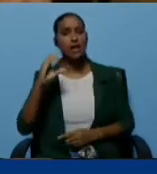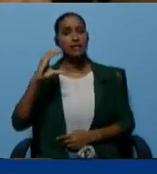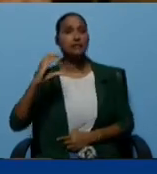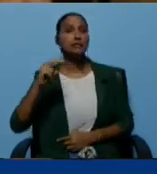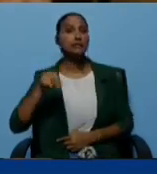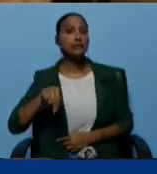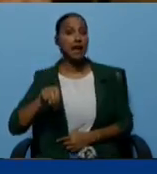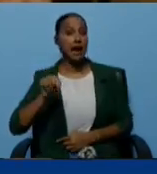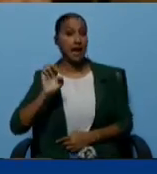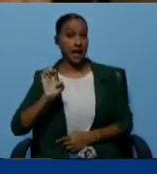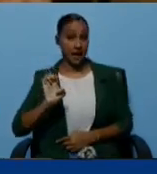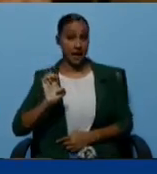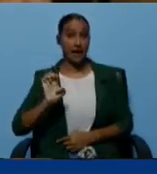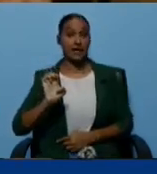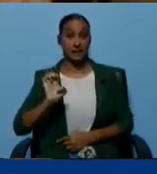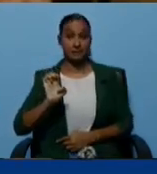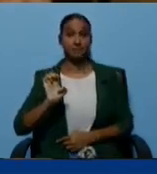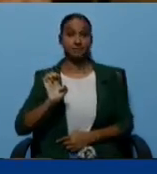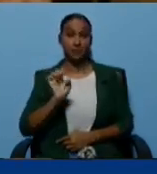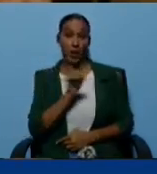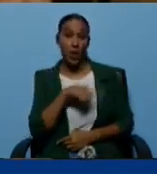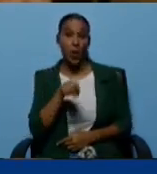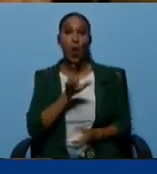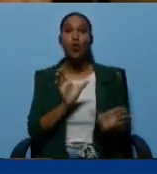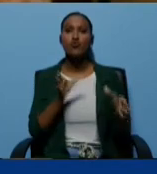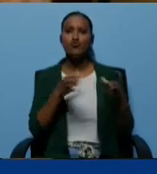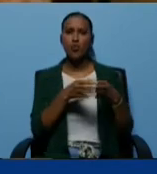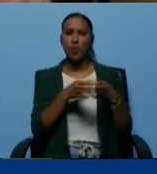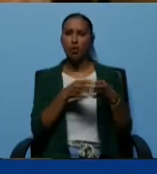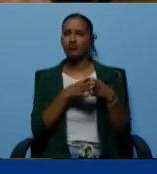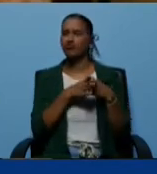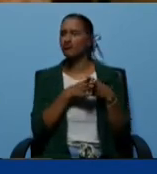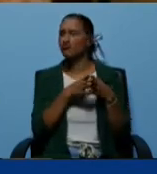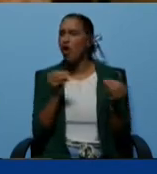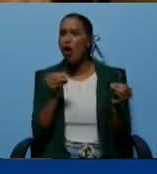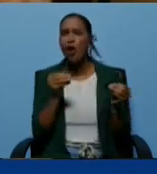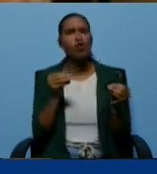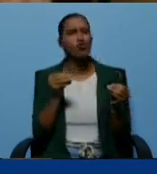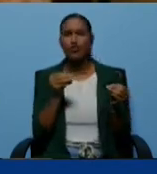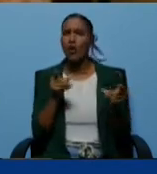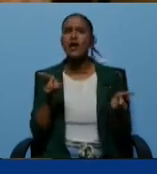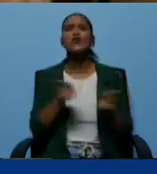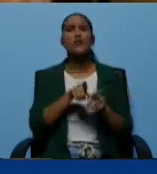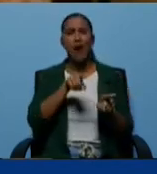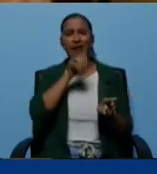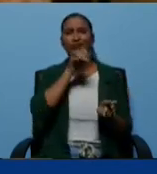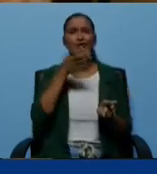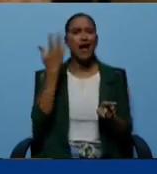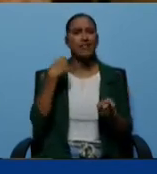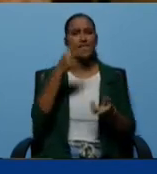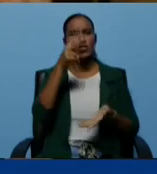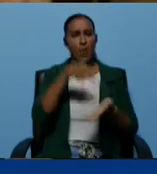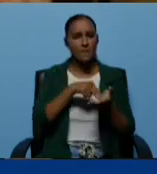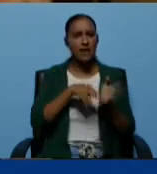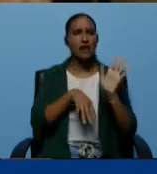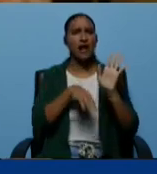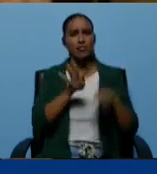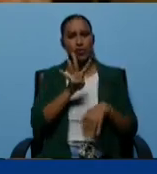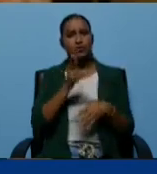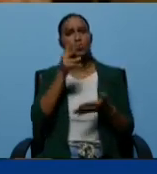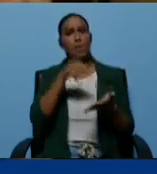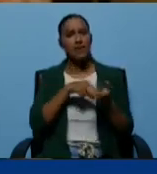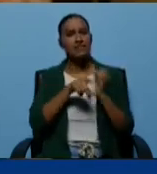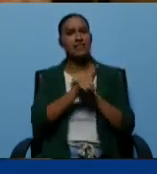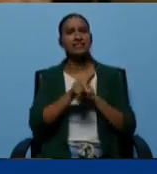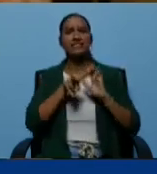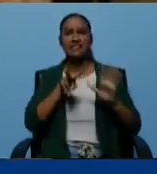un concentrado. Aquí licuaron todo lo peor del 2014 y el 2017. Pero lo más